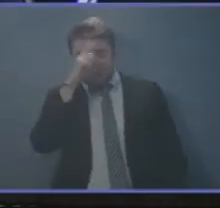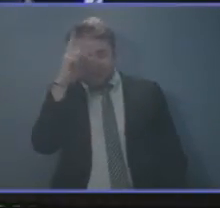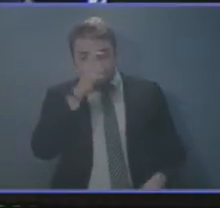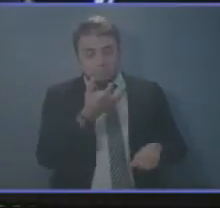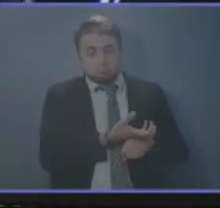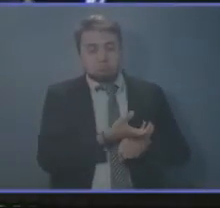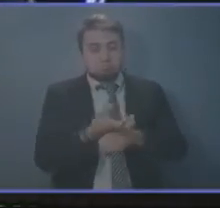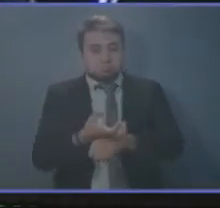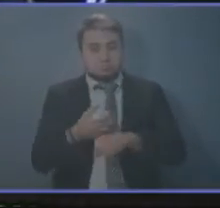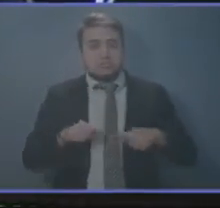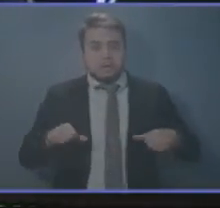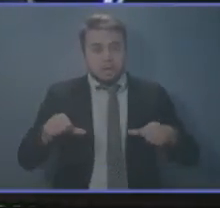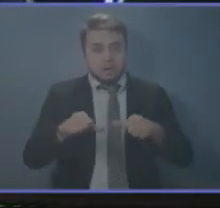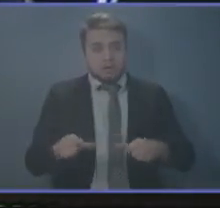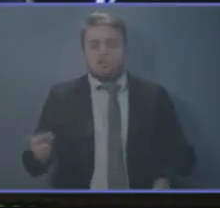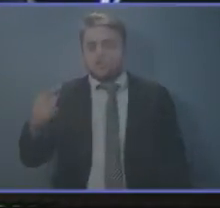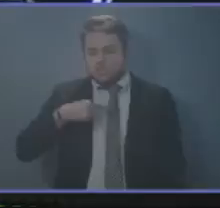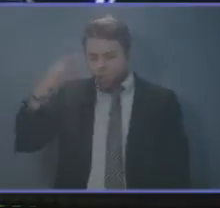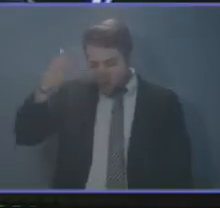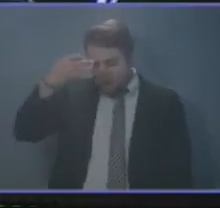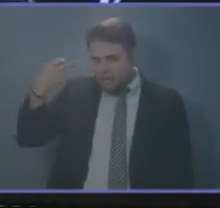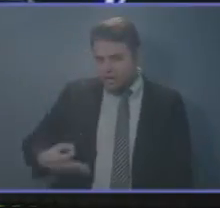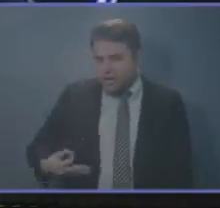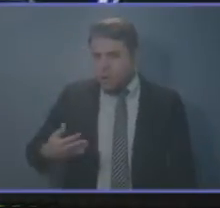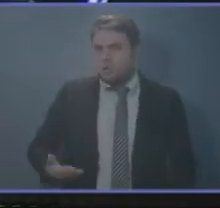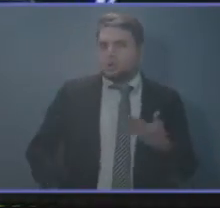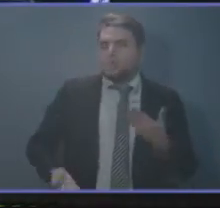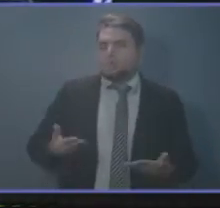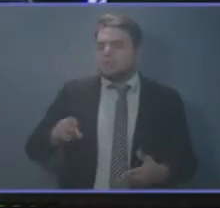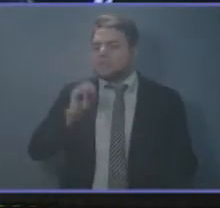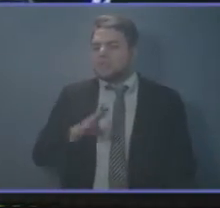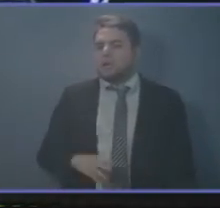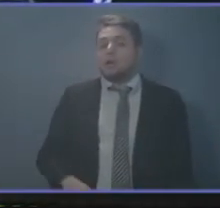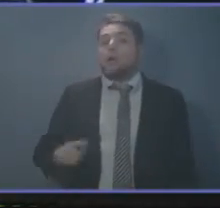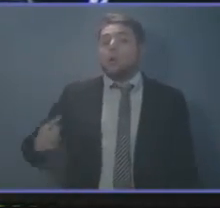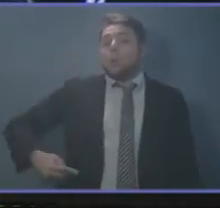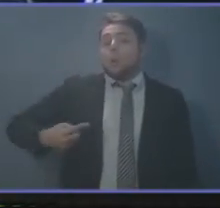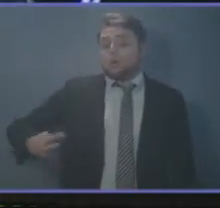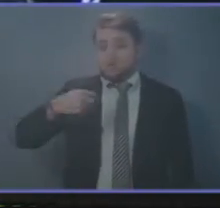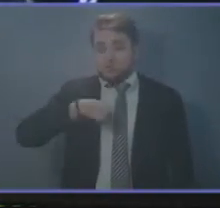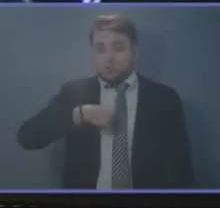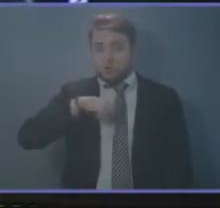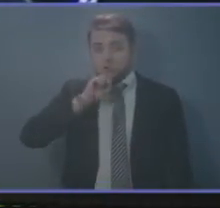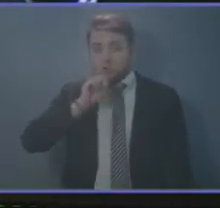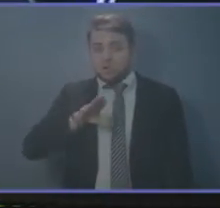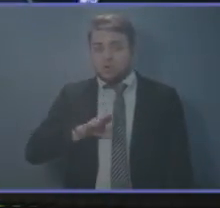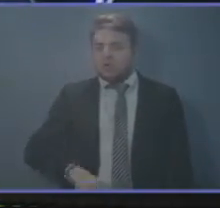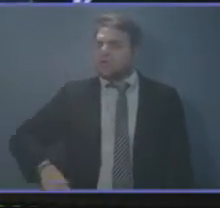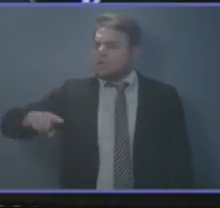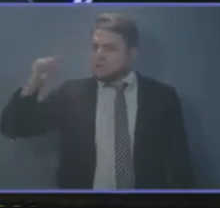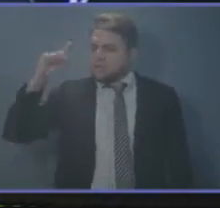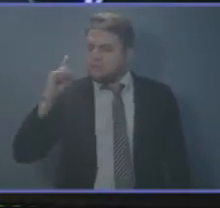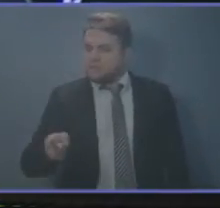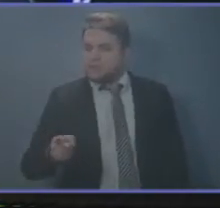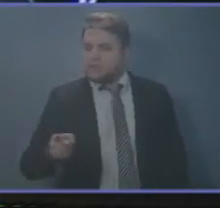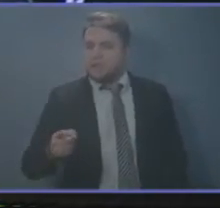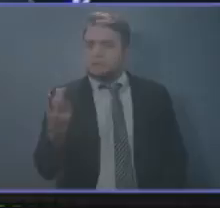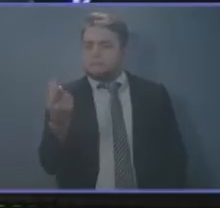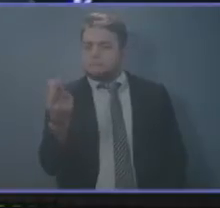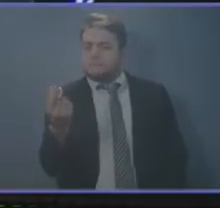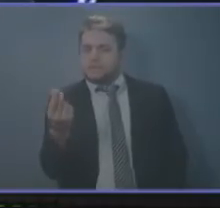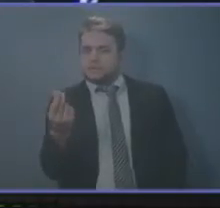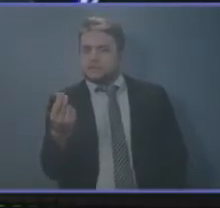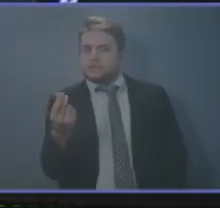Yo les creo que se opongan cuando este servidor ha dicho que se debería de quitar el subsidio del transporte